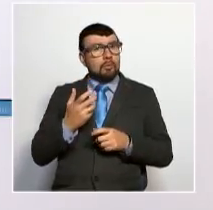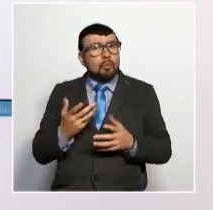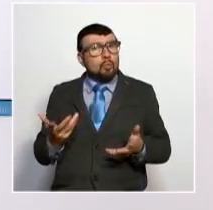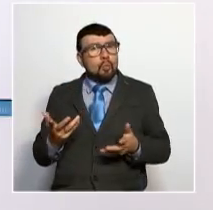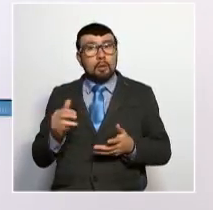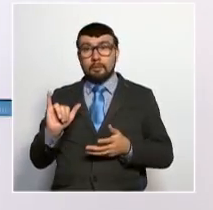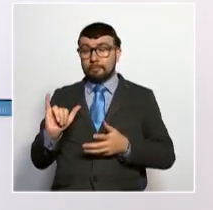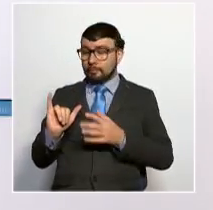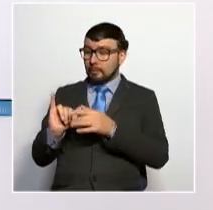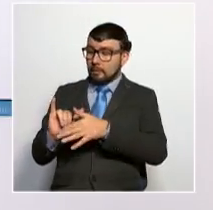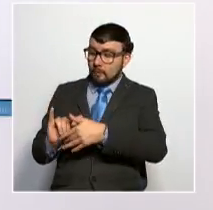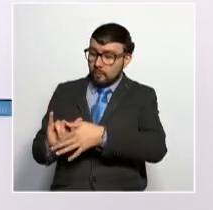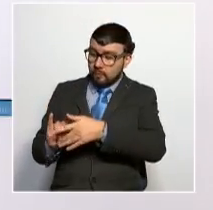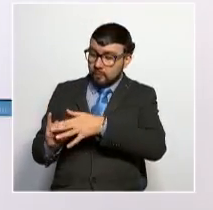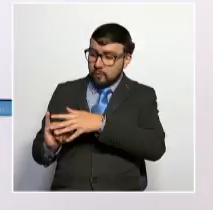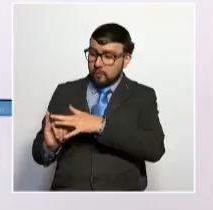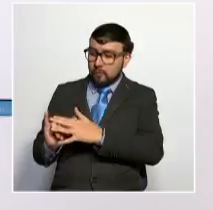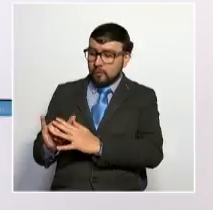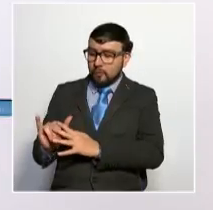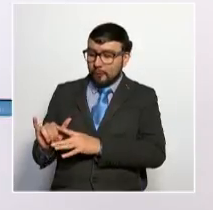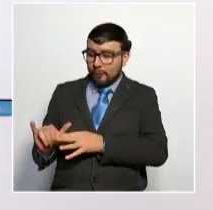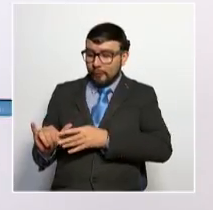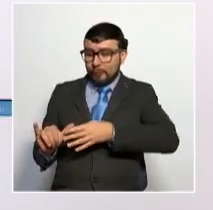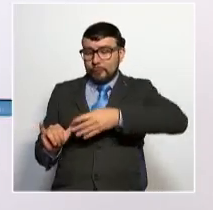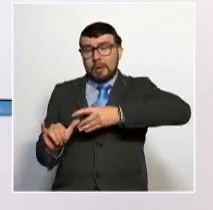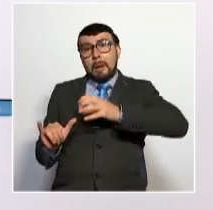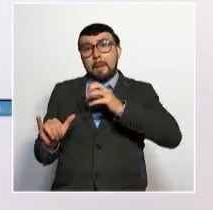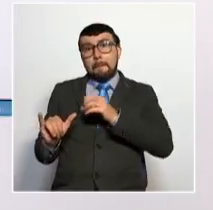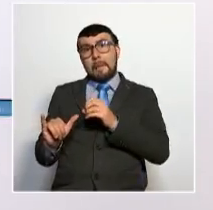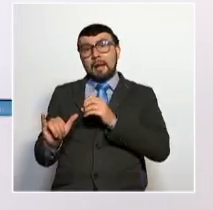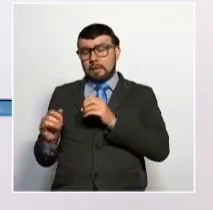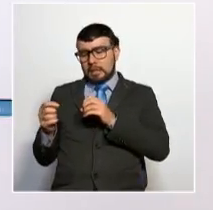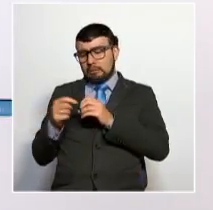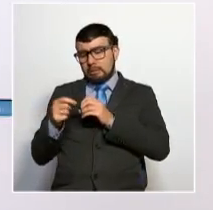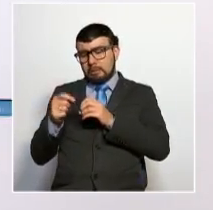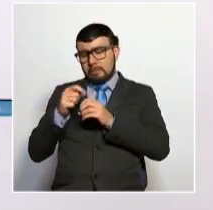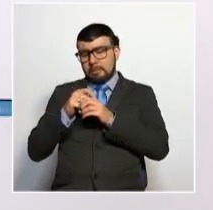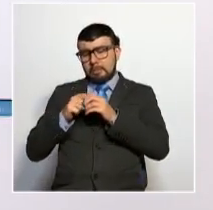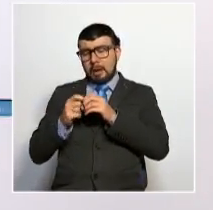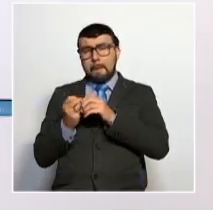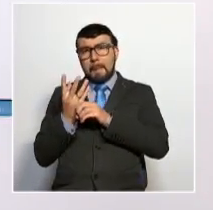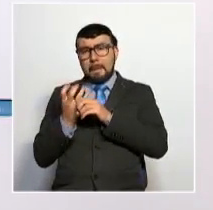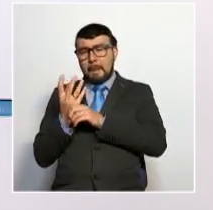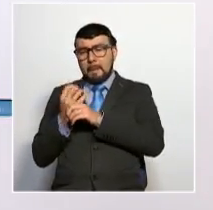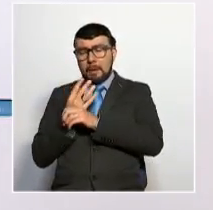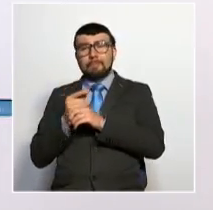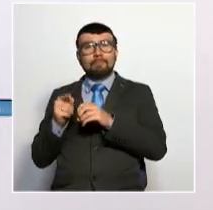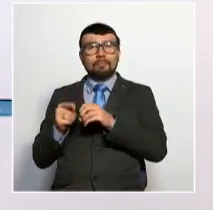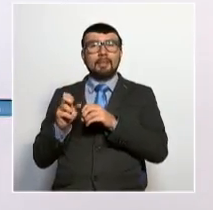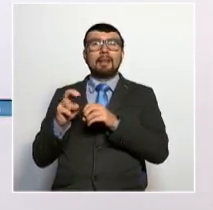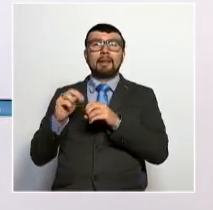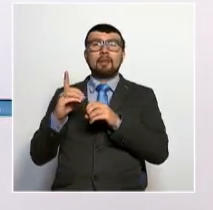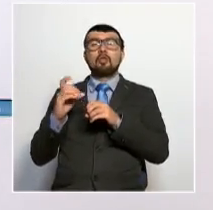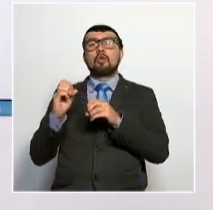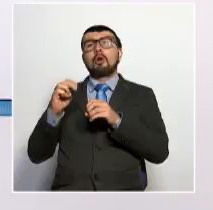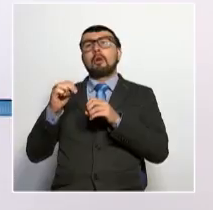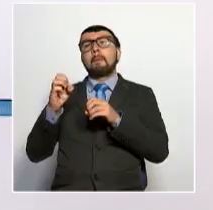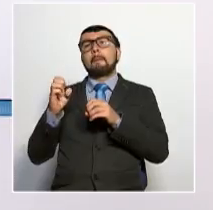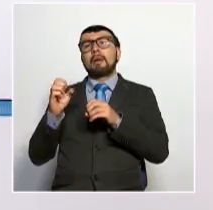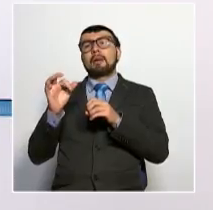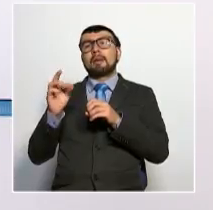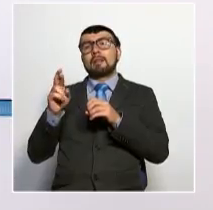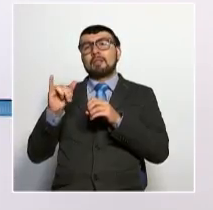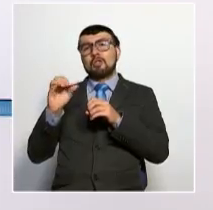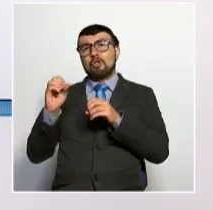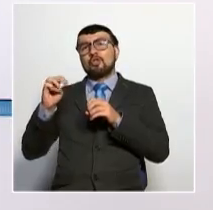ovario, forman unos quistes que se llaman endometriomas y hay que retirarlos del ovario. Tratar de retirar solamente el endometrioma,